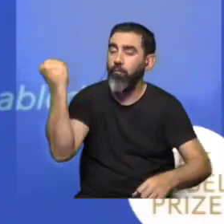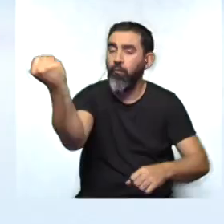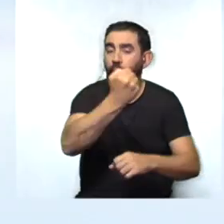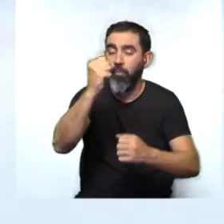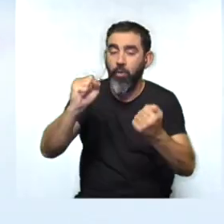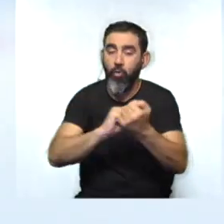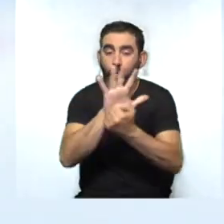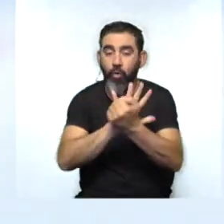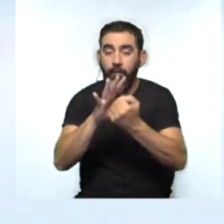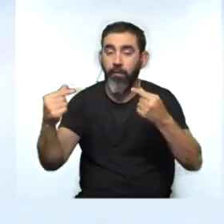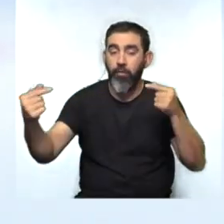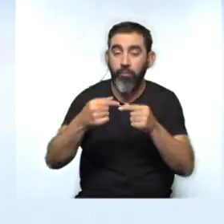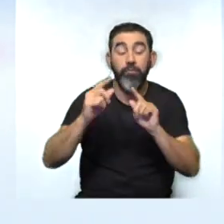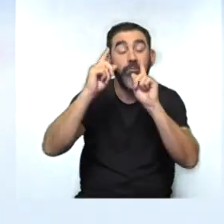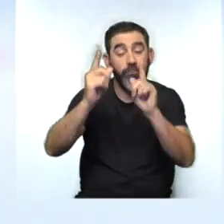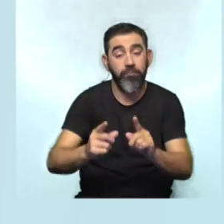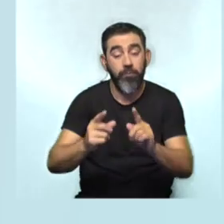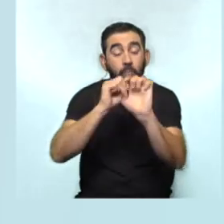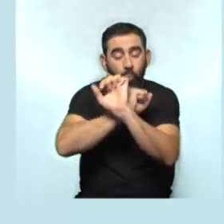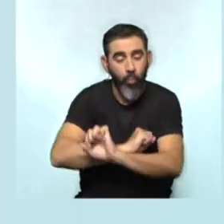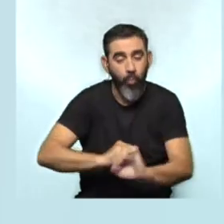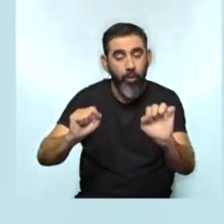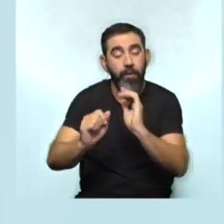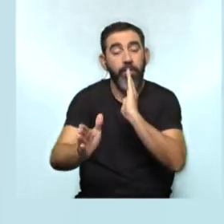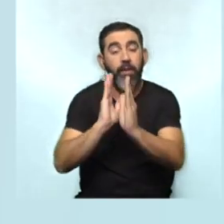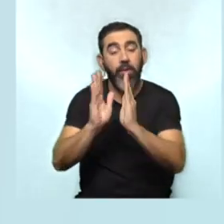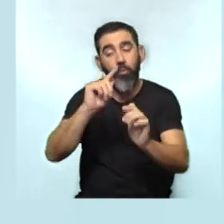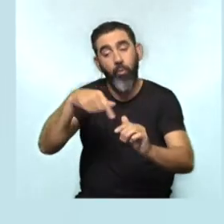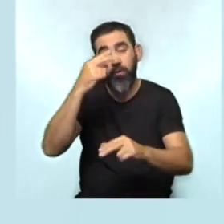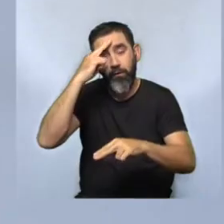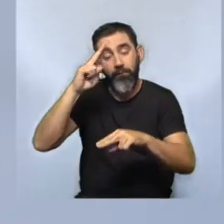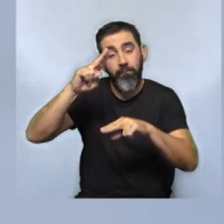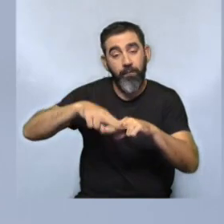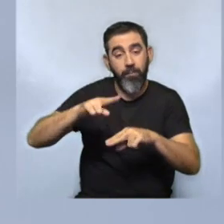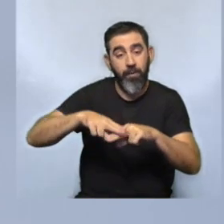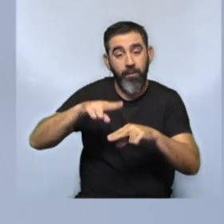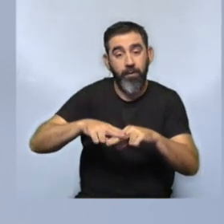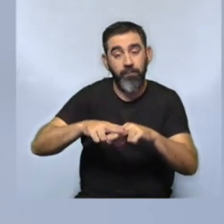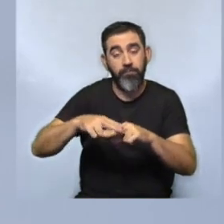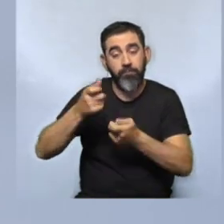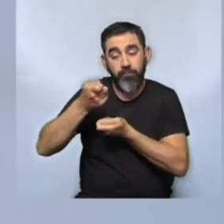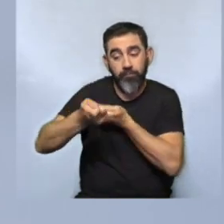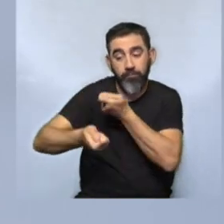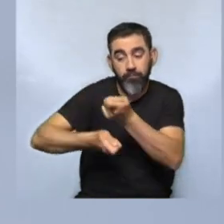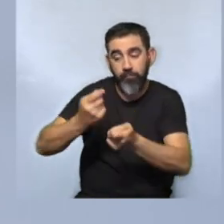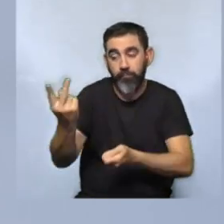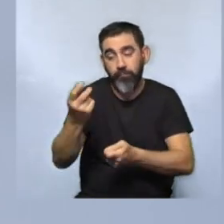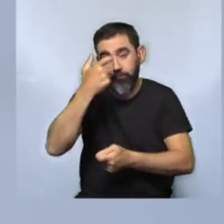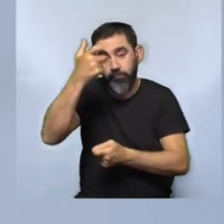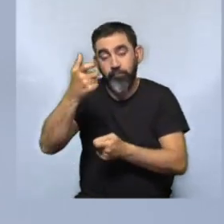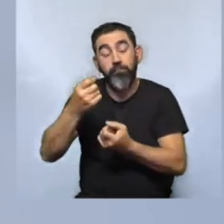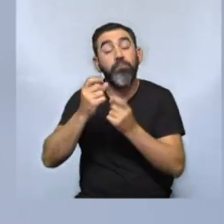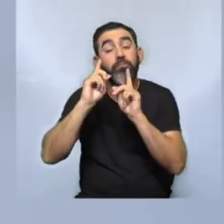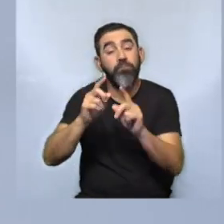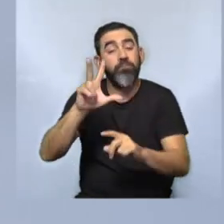el COVID-19, pero que además abren la puerta para el tratamiento de otras enfermedades. El aporte de estos científicos fue fruto de más